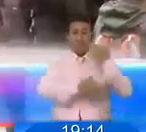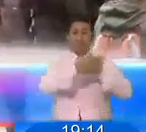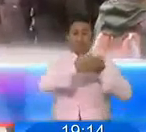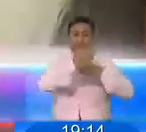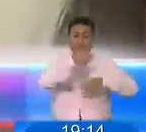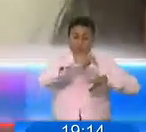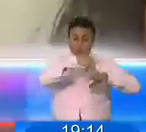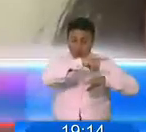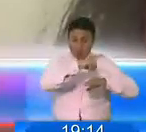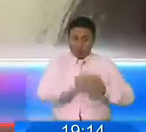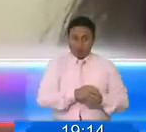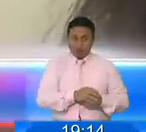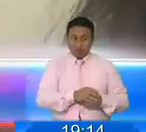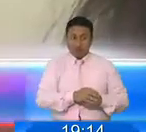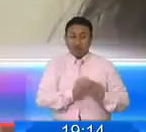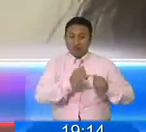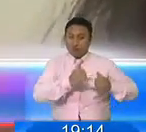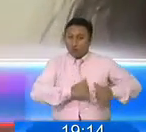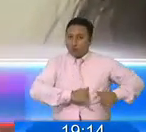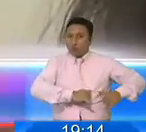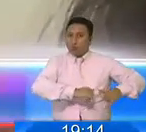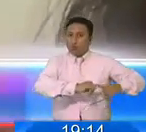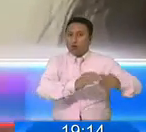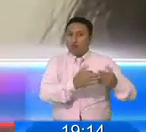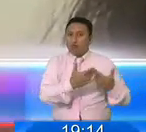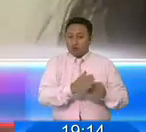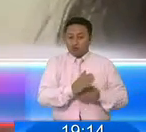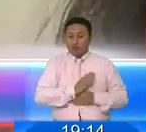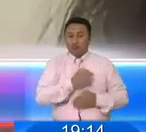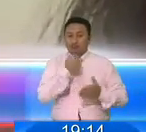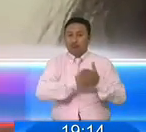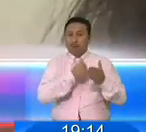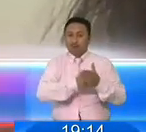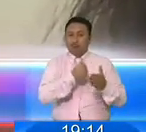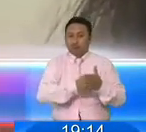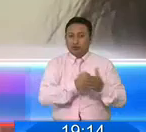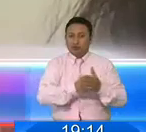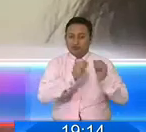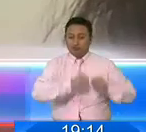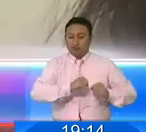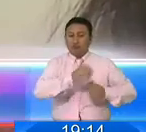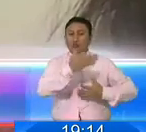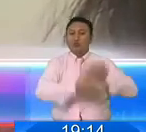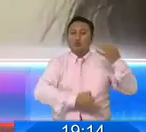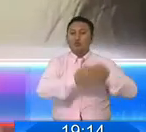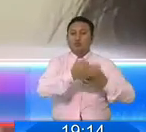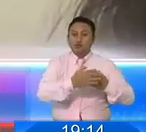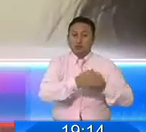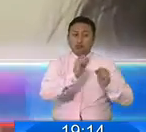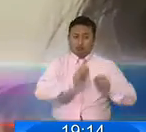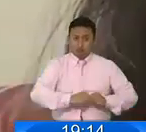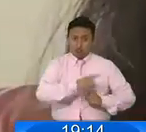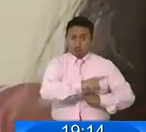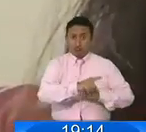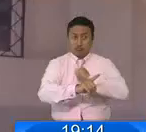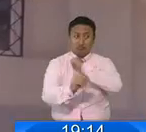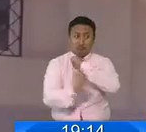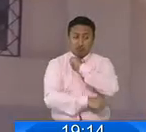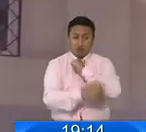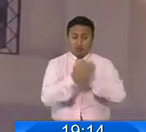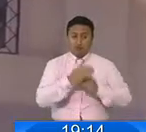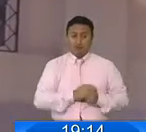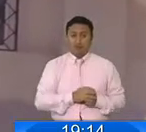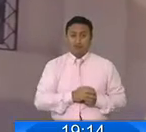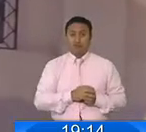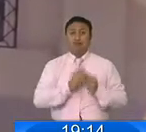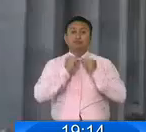al sas seguirá al pie de la lucha para tratar de que la justicia ordinaria también haga su papel el